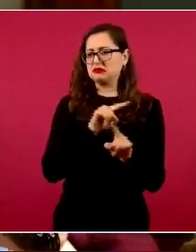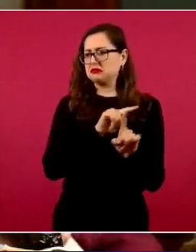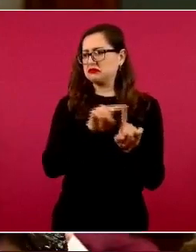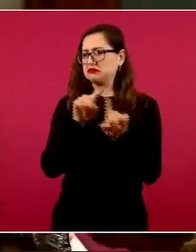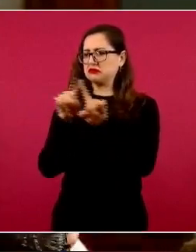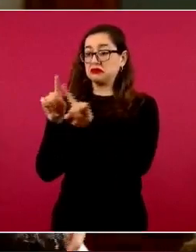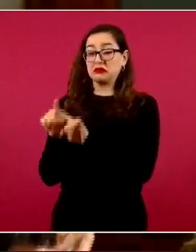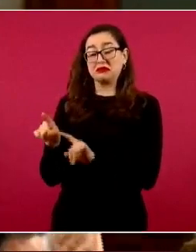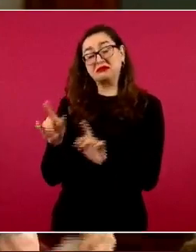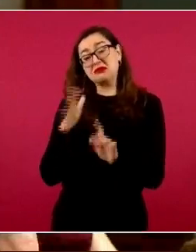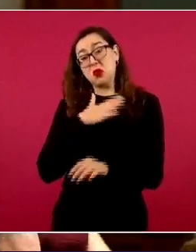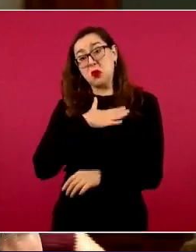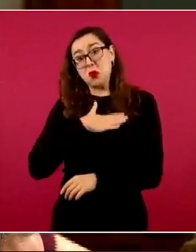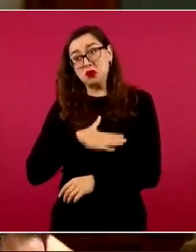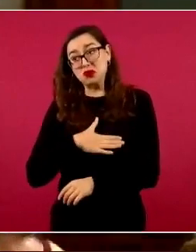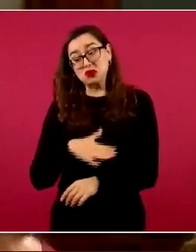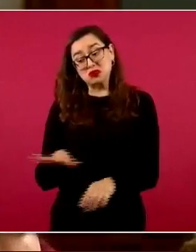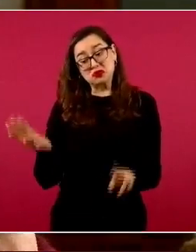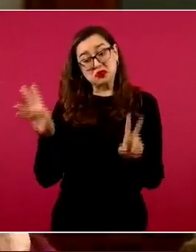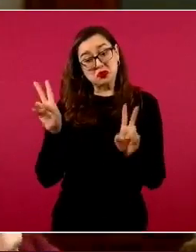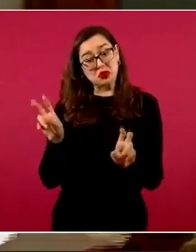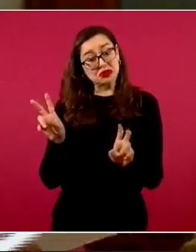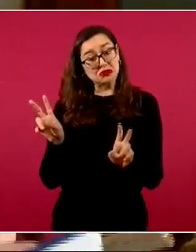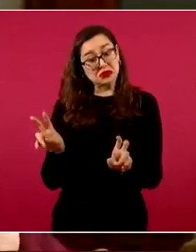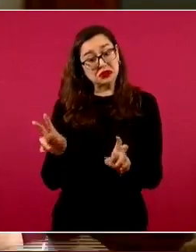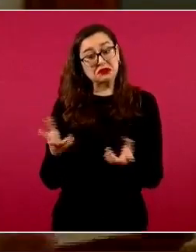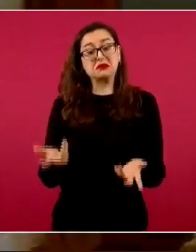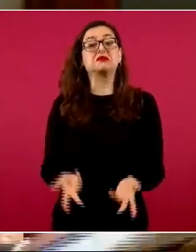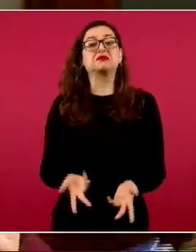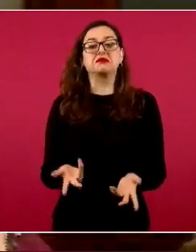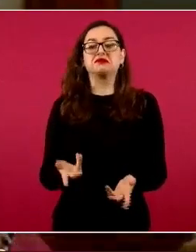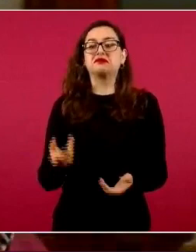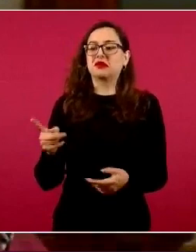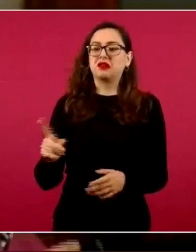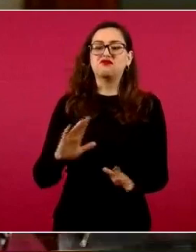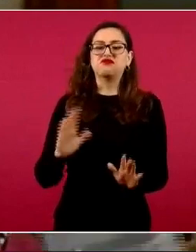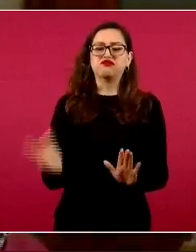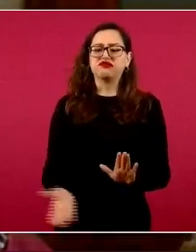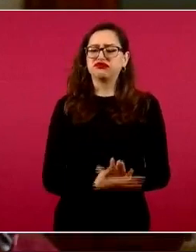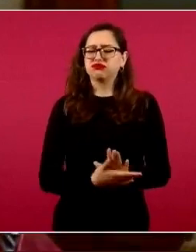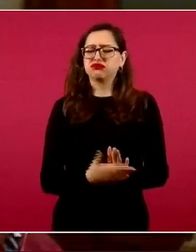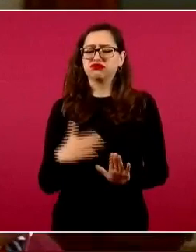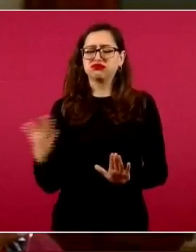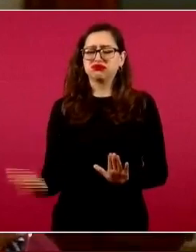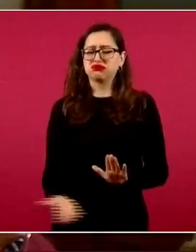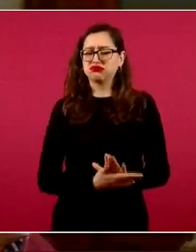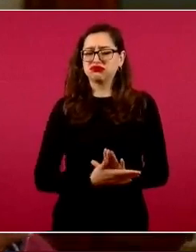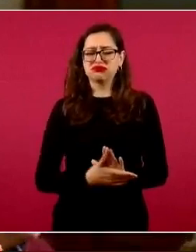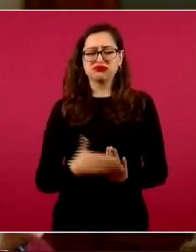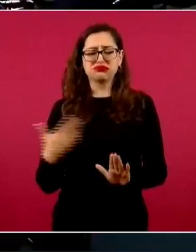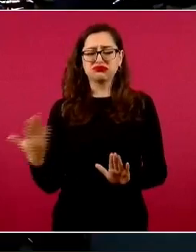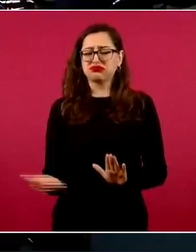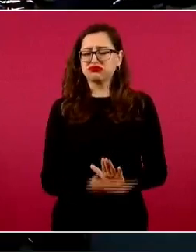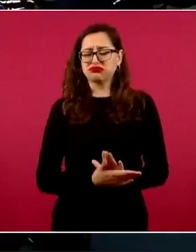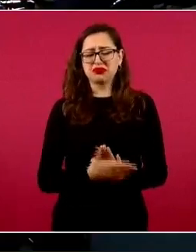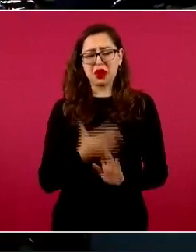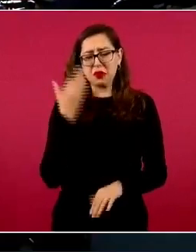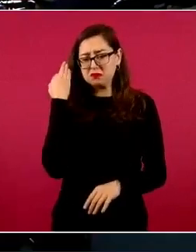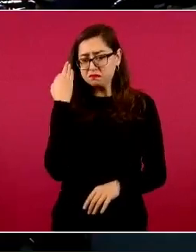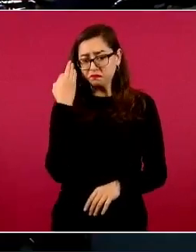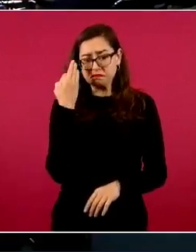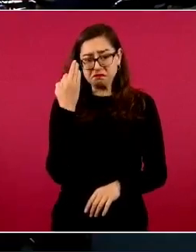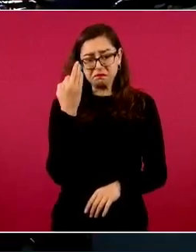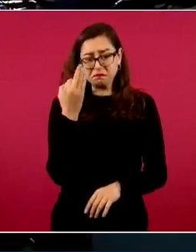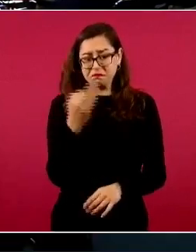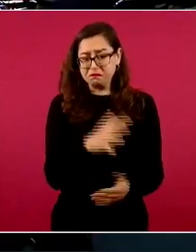supuestamente imparten justicia en este país y que además siguen ahí archivando temas y son miles y miles y miles.